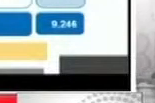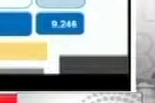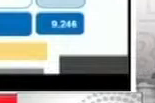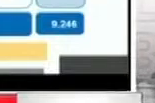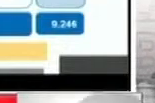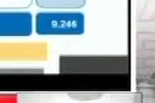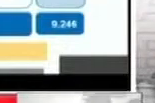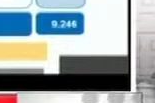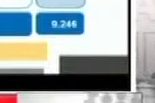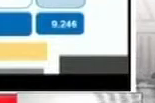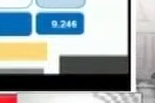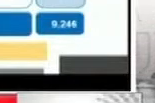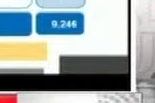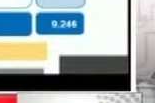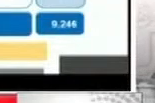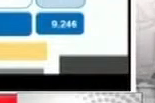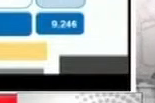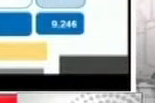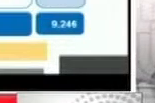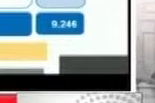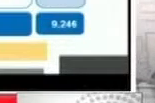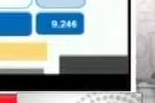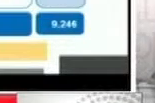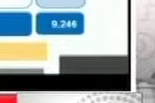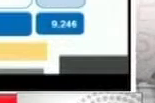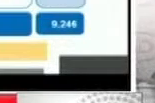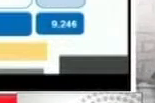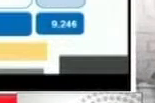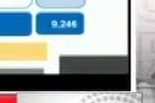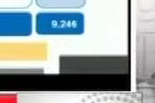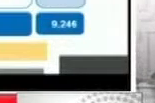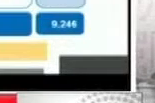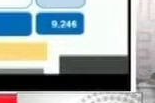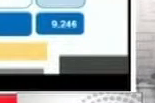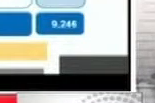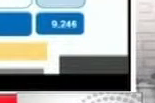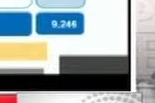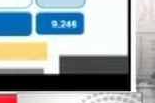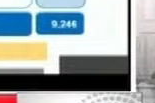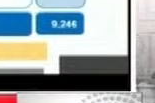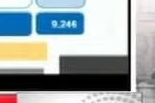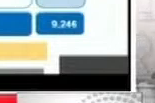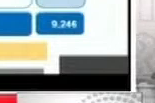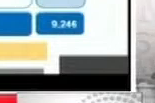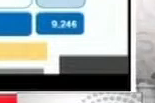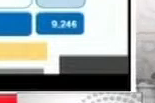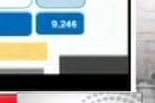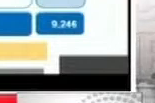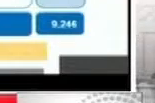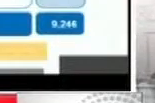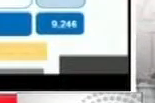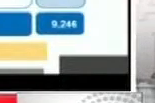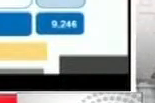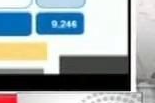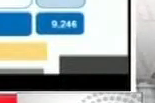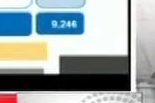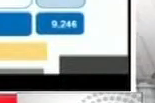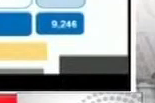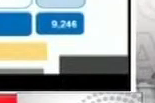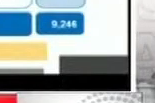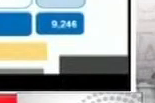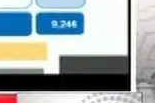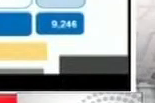servicios complementarios para primer, segundo y tercer nivel de atención, mejorar la capacidad operativa de